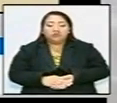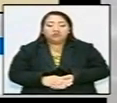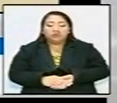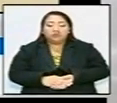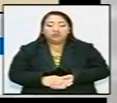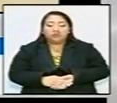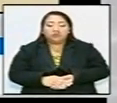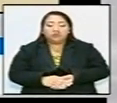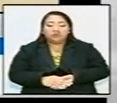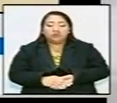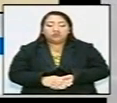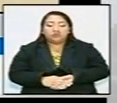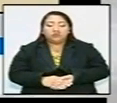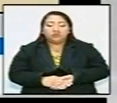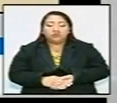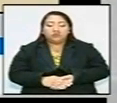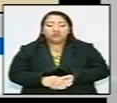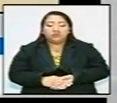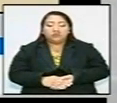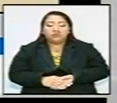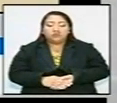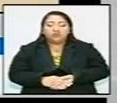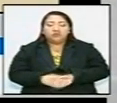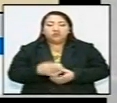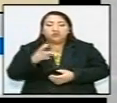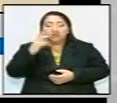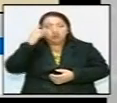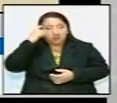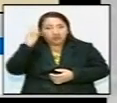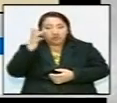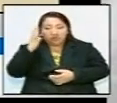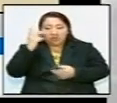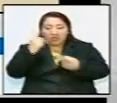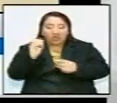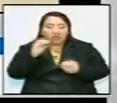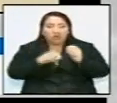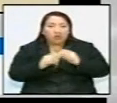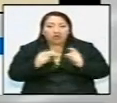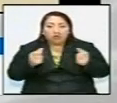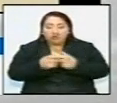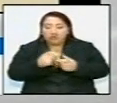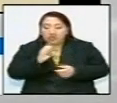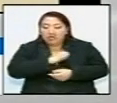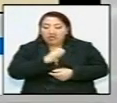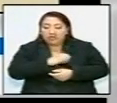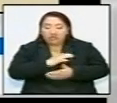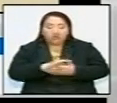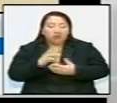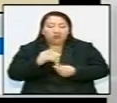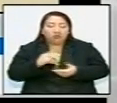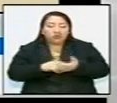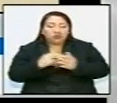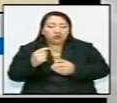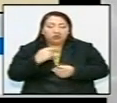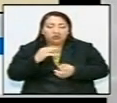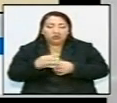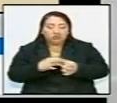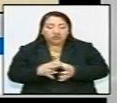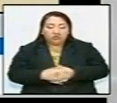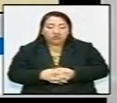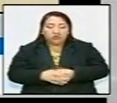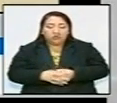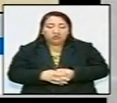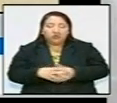respecto, considero que no hay nada más que agregar a lo acordado por la Comisión de Ética. Solo quiero enfatizar